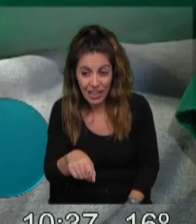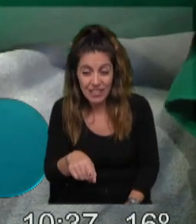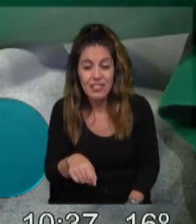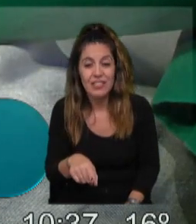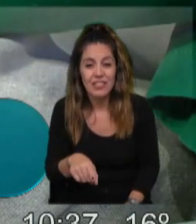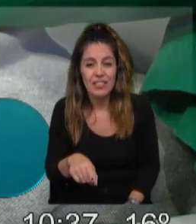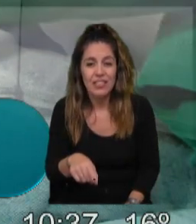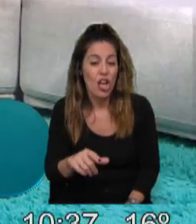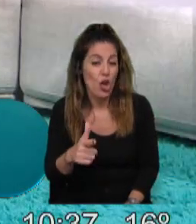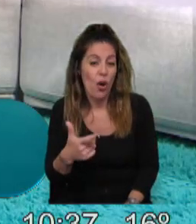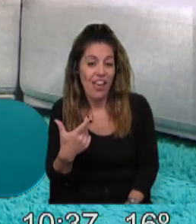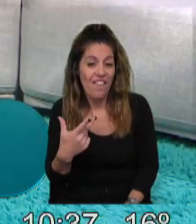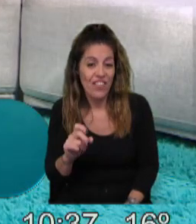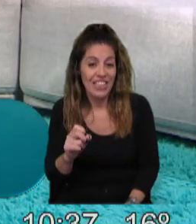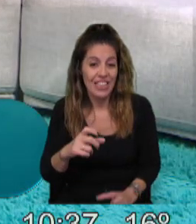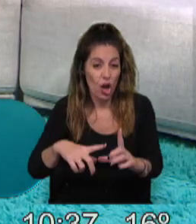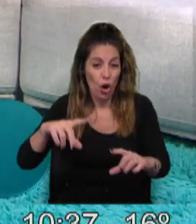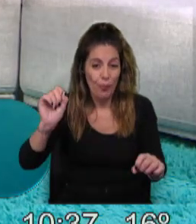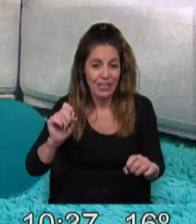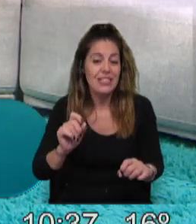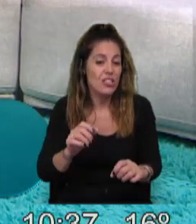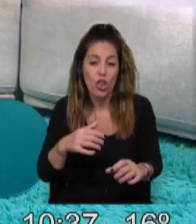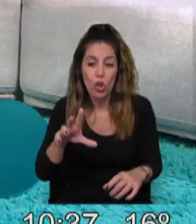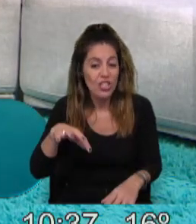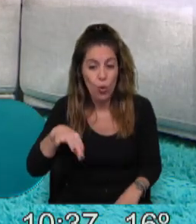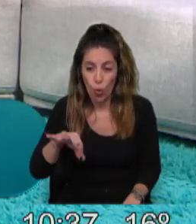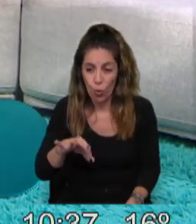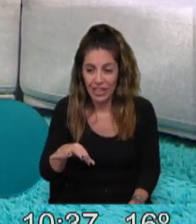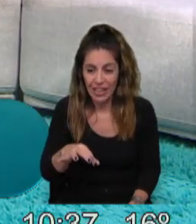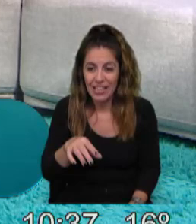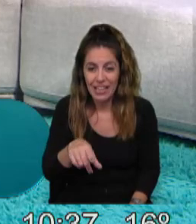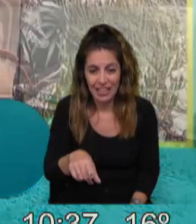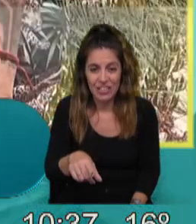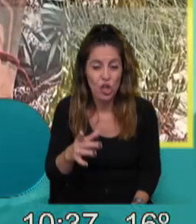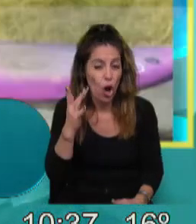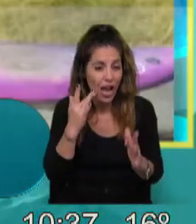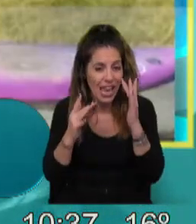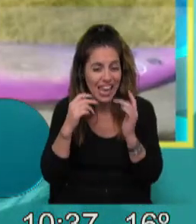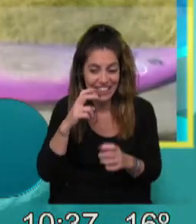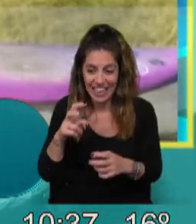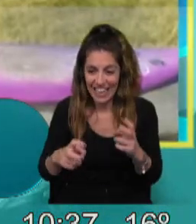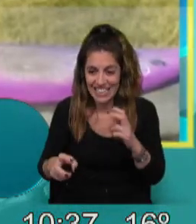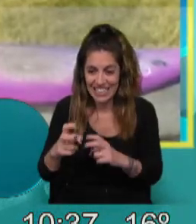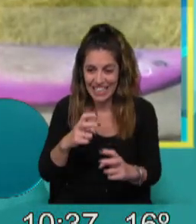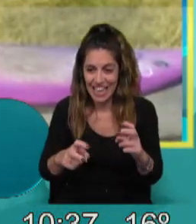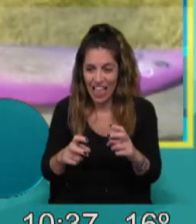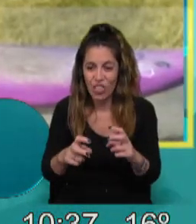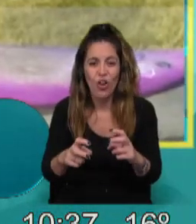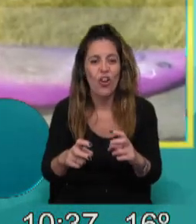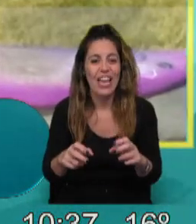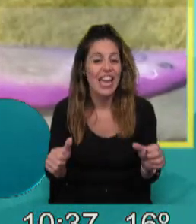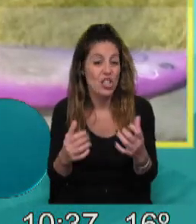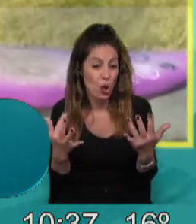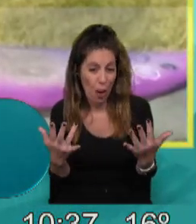hay 20 cometas iguales. No va a haber ni dos piezas iguales. Entonces eso es lo que tiene el arte reciclado, de la parte artística, del hecho a mano.